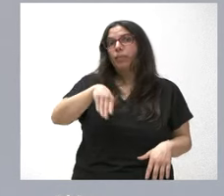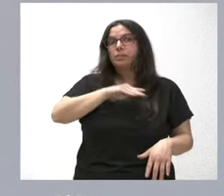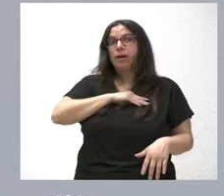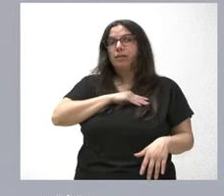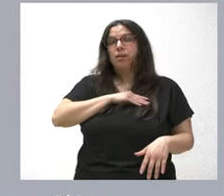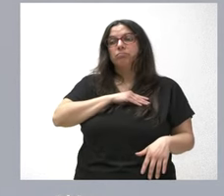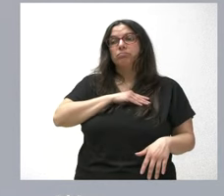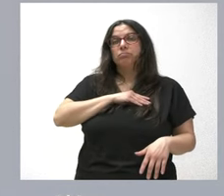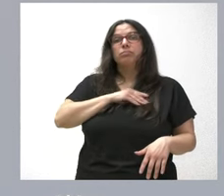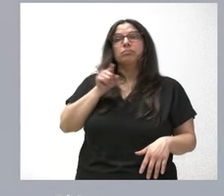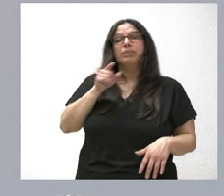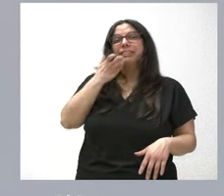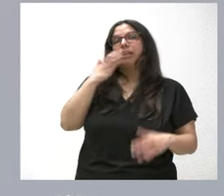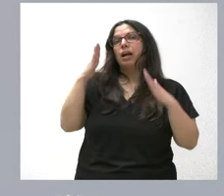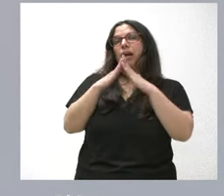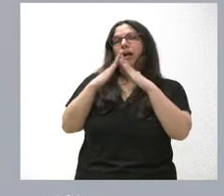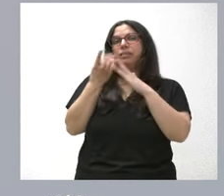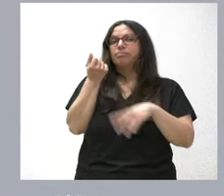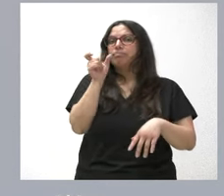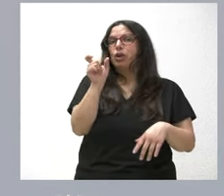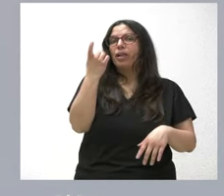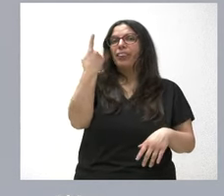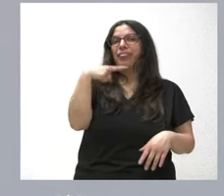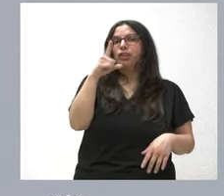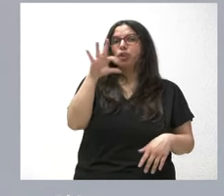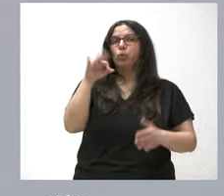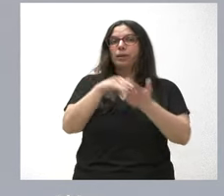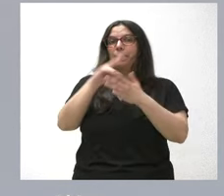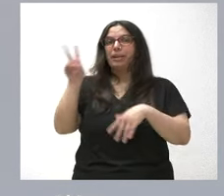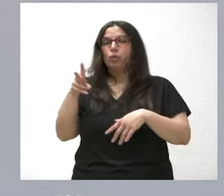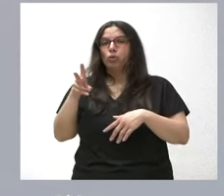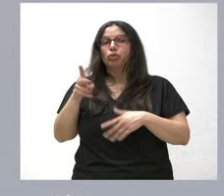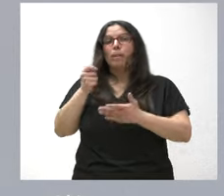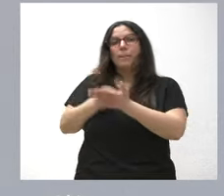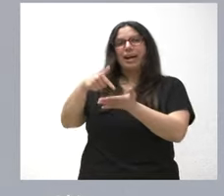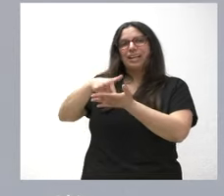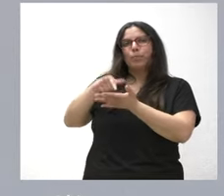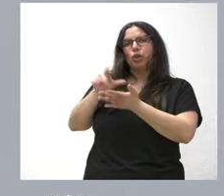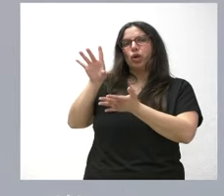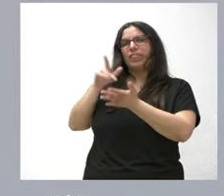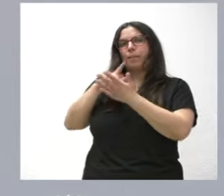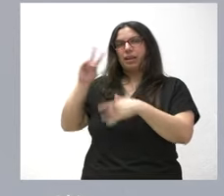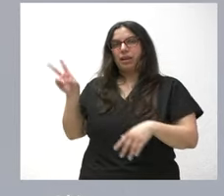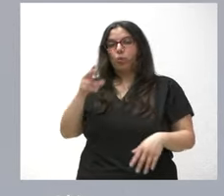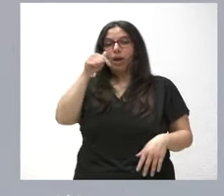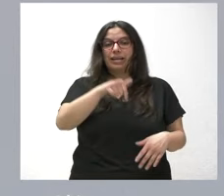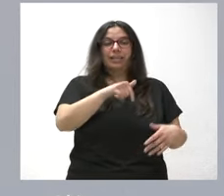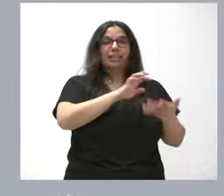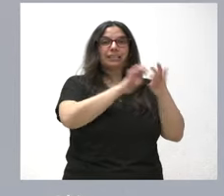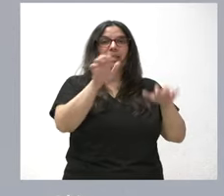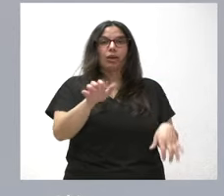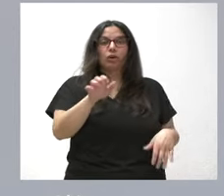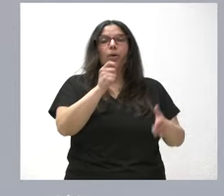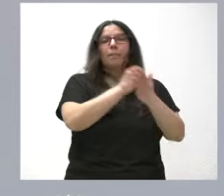Castilla y León, pues si esta vivienda cuesta 150.000 euros, paga 15.000 euros. En el caso de Castilla y León, en vez de pagar 15.000 euros, pagaría